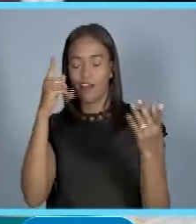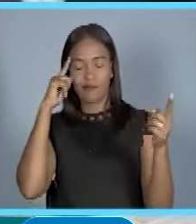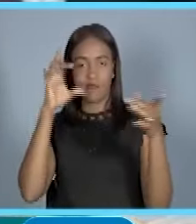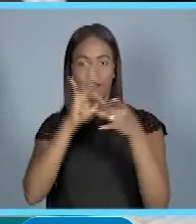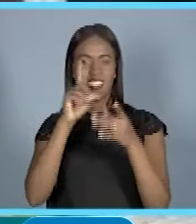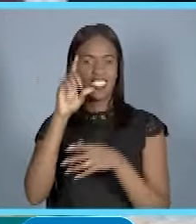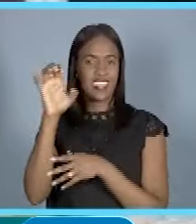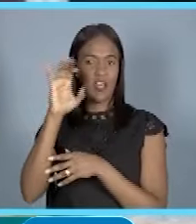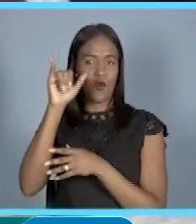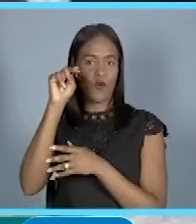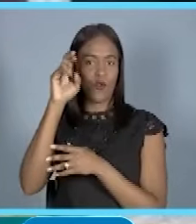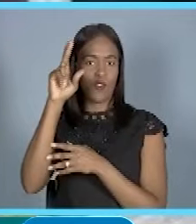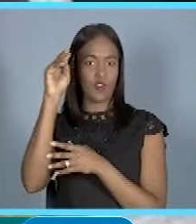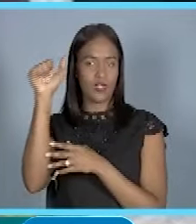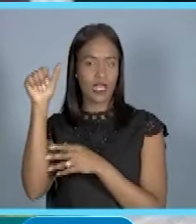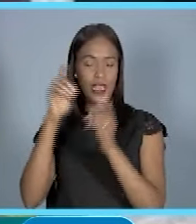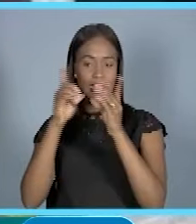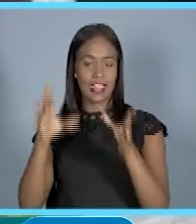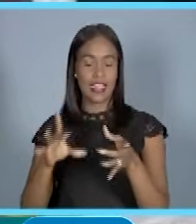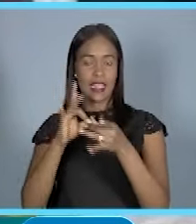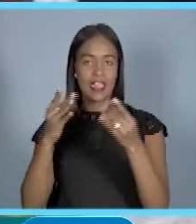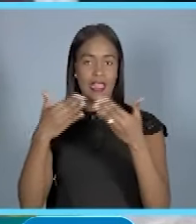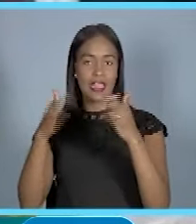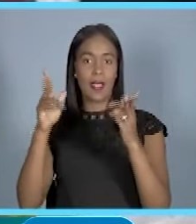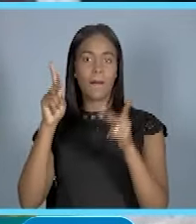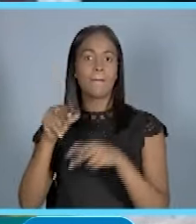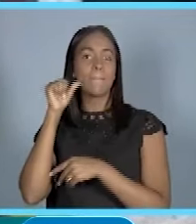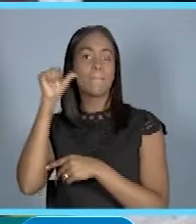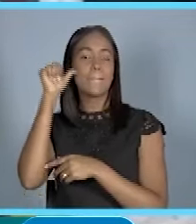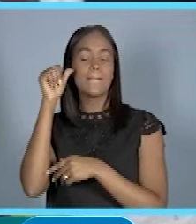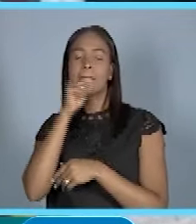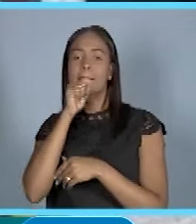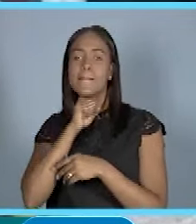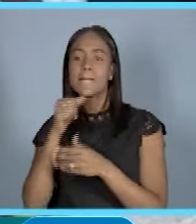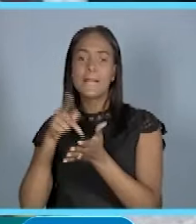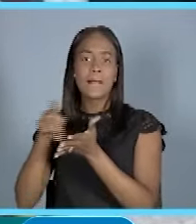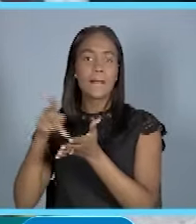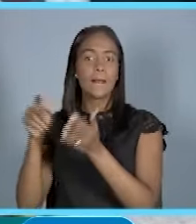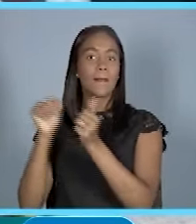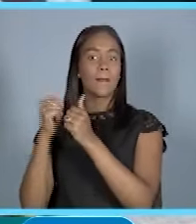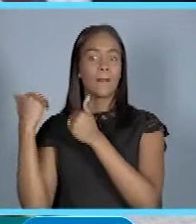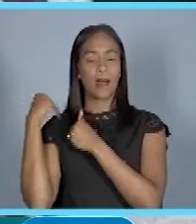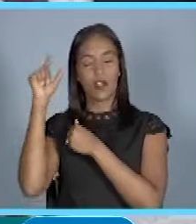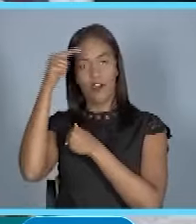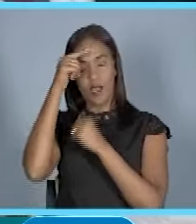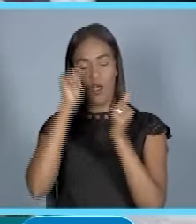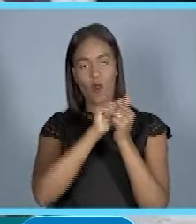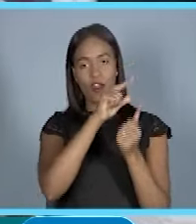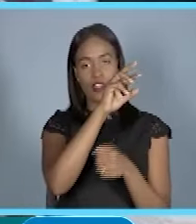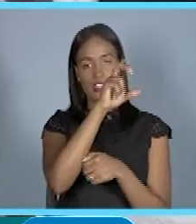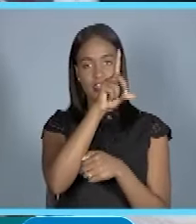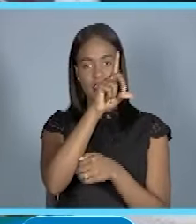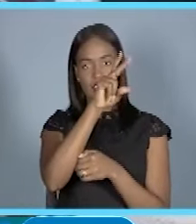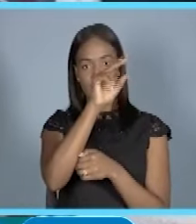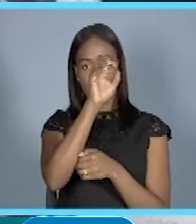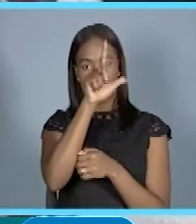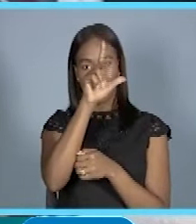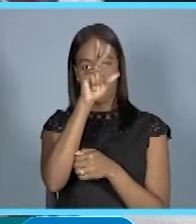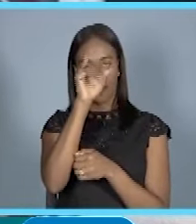Rosa, director de la Dirección General de Jubilaciones y Pensiones a cargo del Estado, y el licenciado Rafael Menoscal